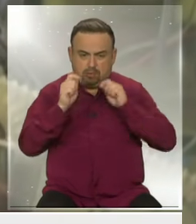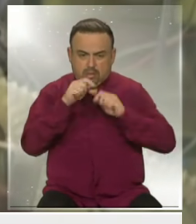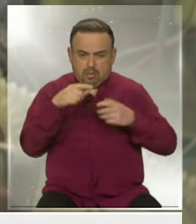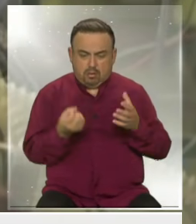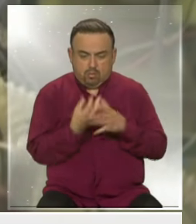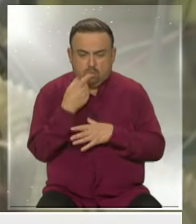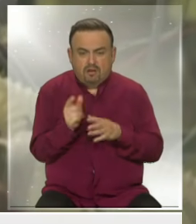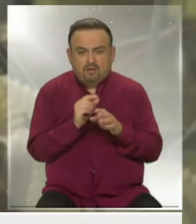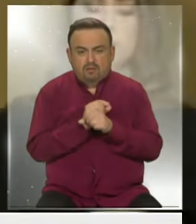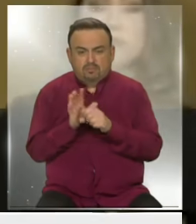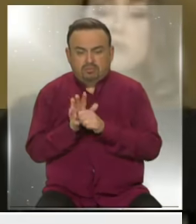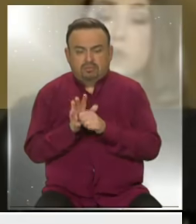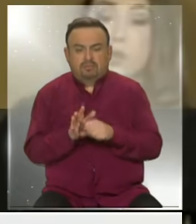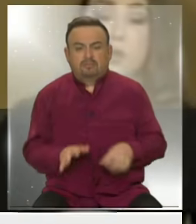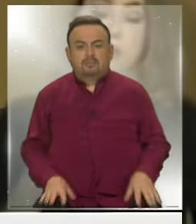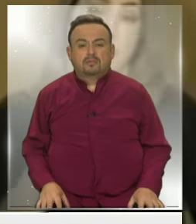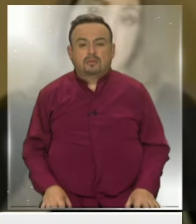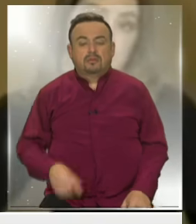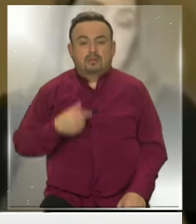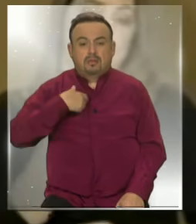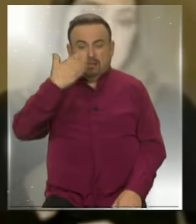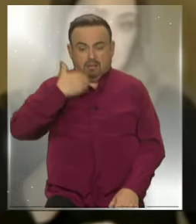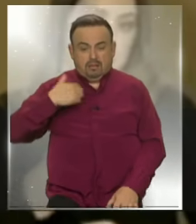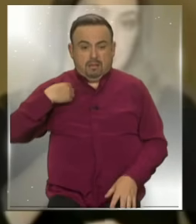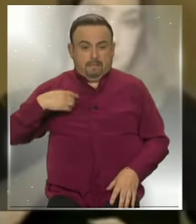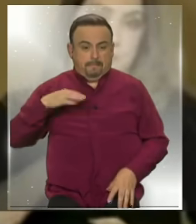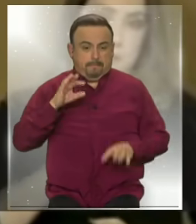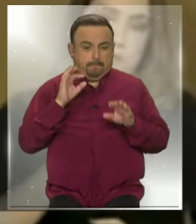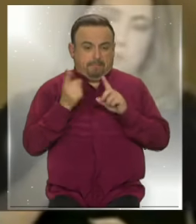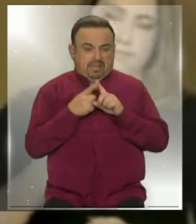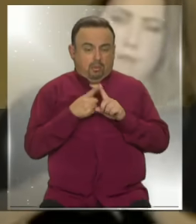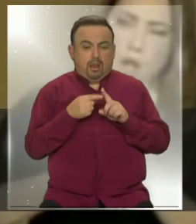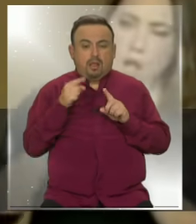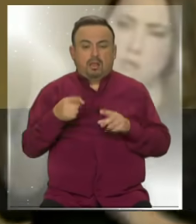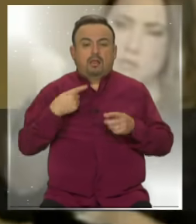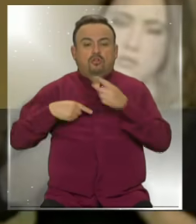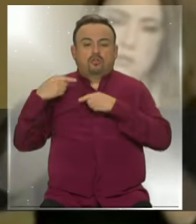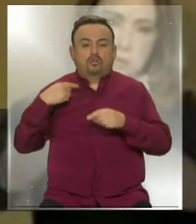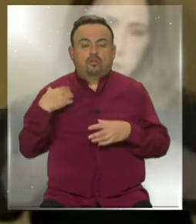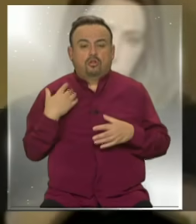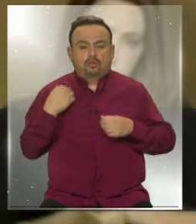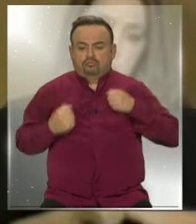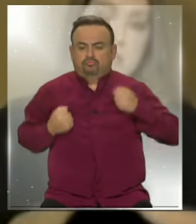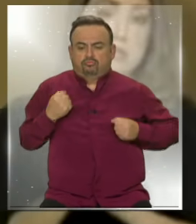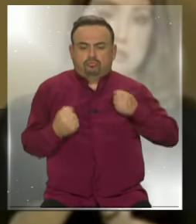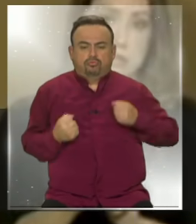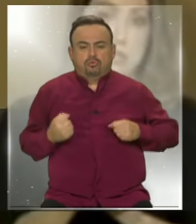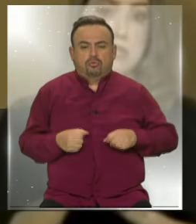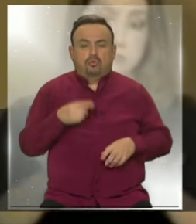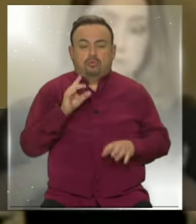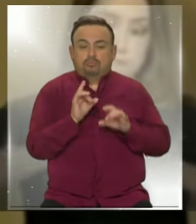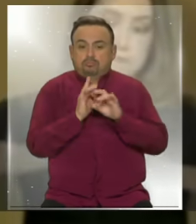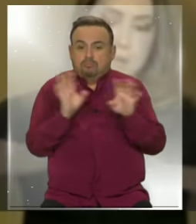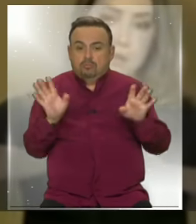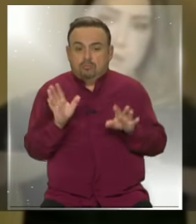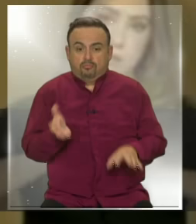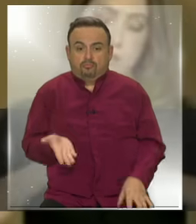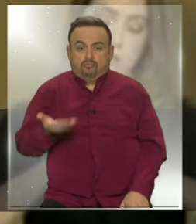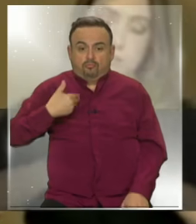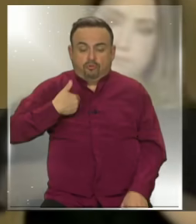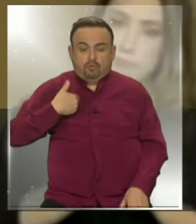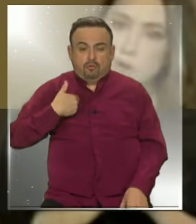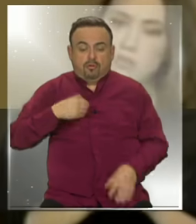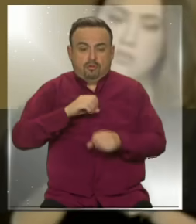nuevo coronavirus. No meu caso particular, pelo meu histórico de atleta, caso fosse contaminado pelo